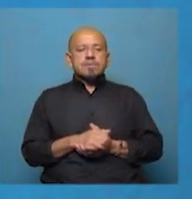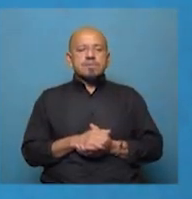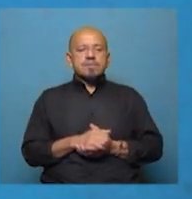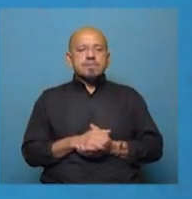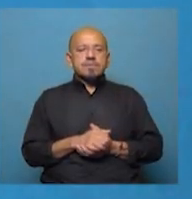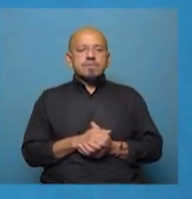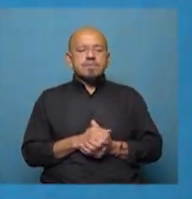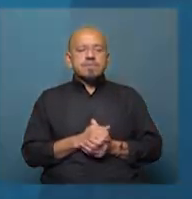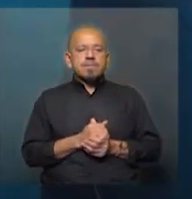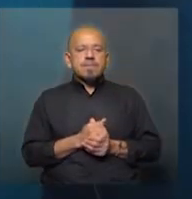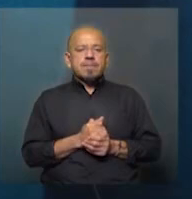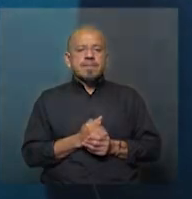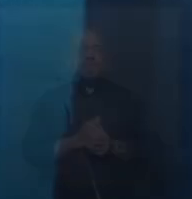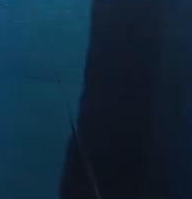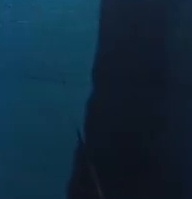TV